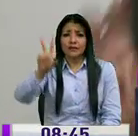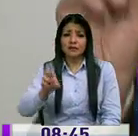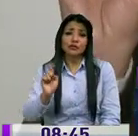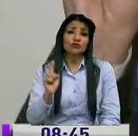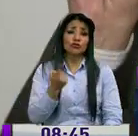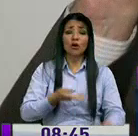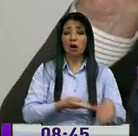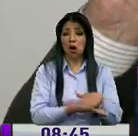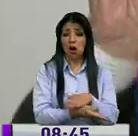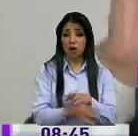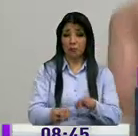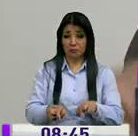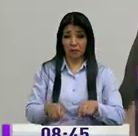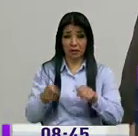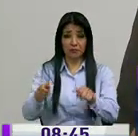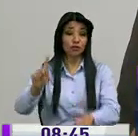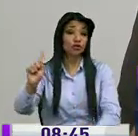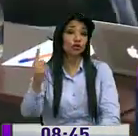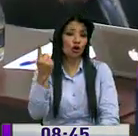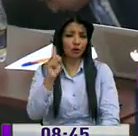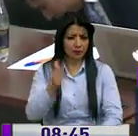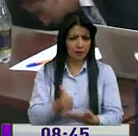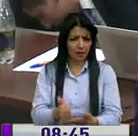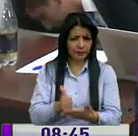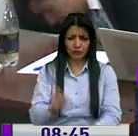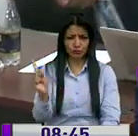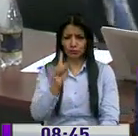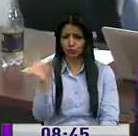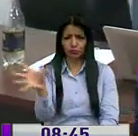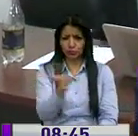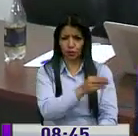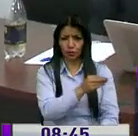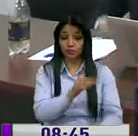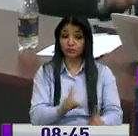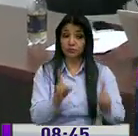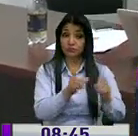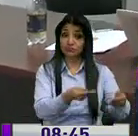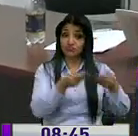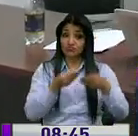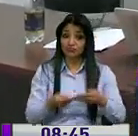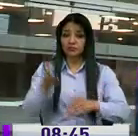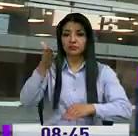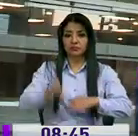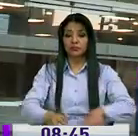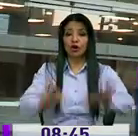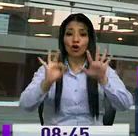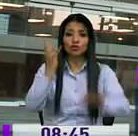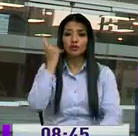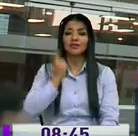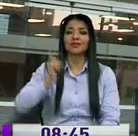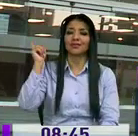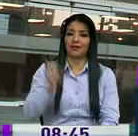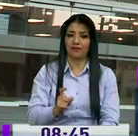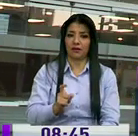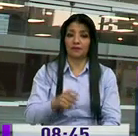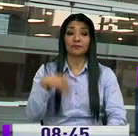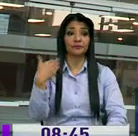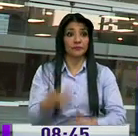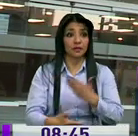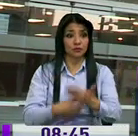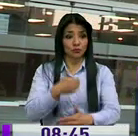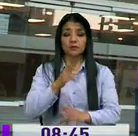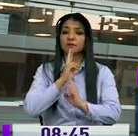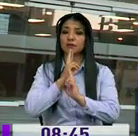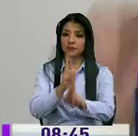y recibió solo Televicentro el beneficio. Para entregar estos documentos, la Arcotel tiene un plazo de 8 días. Posterior a ello, el tribunal emitirá